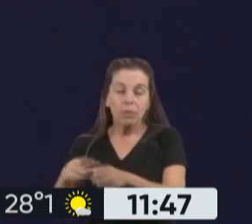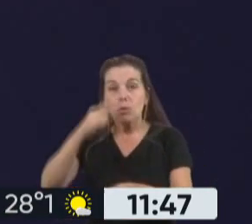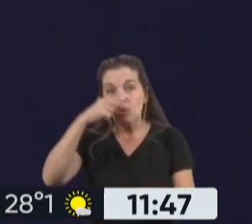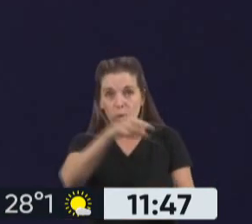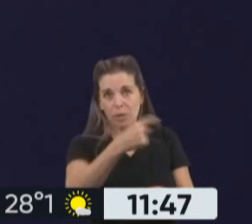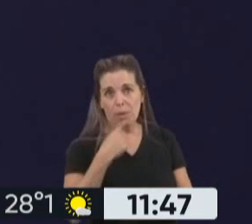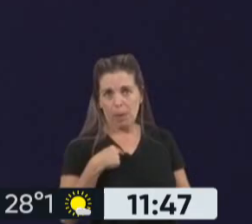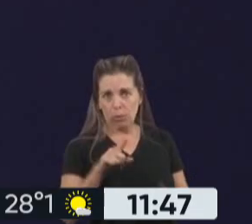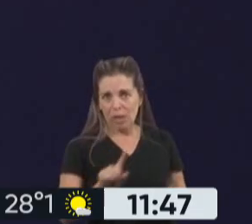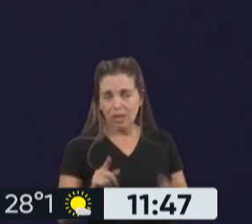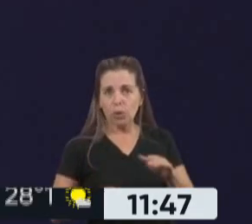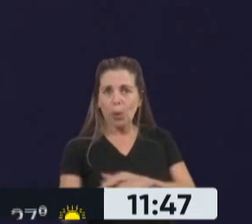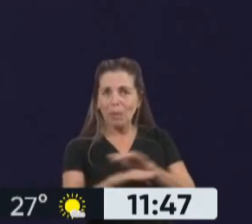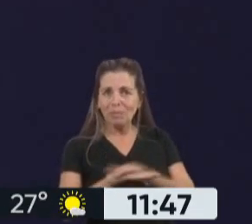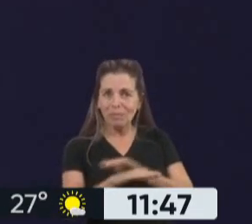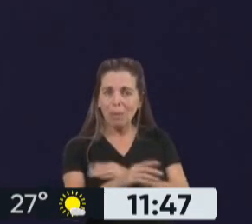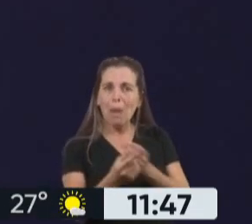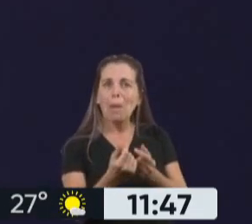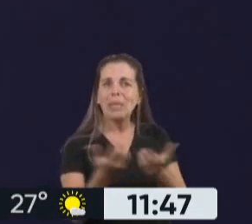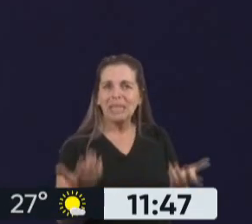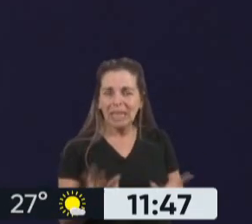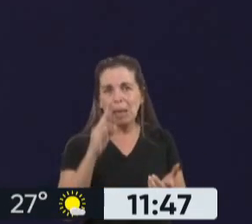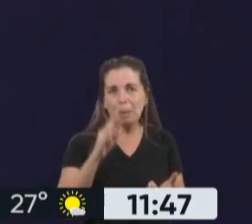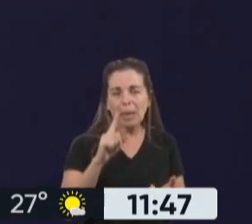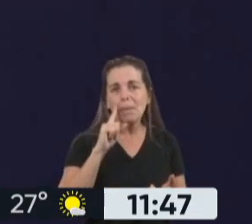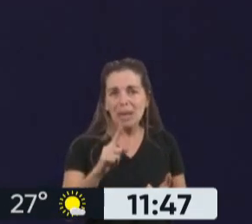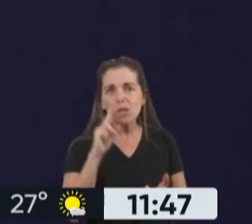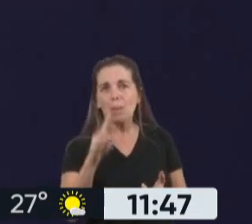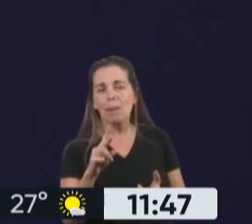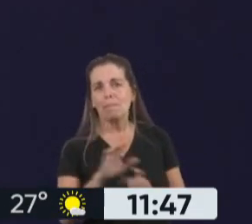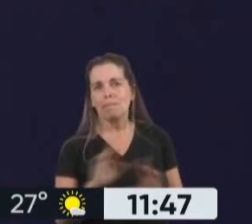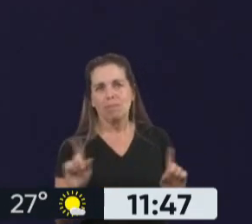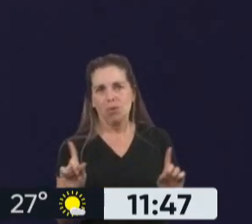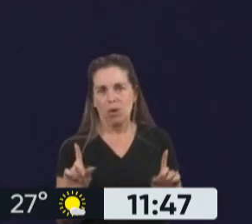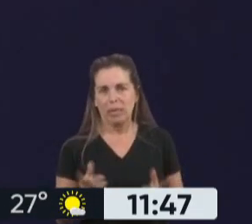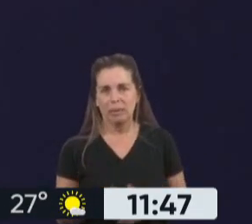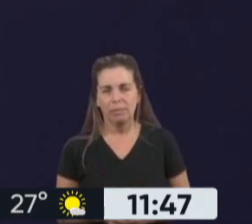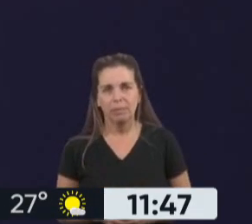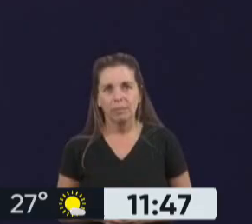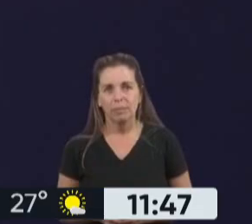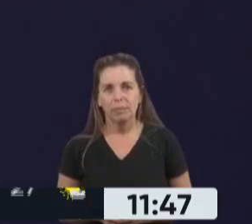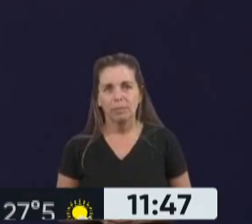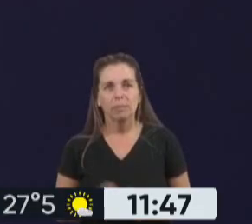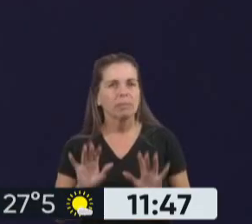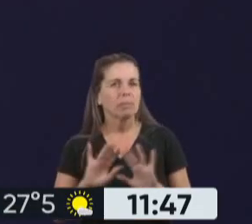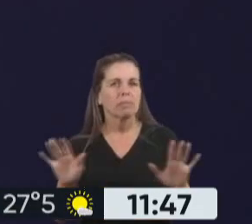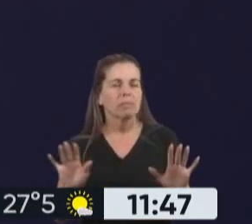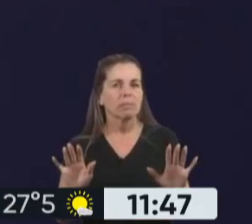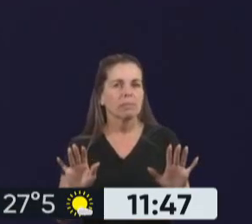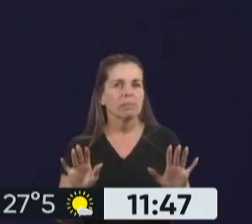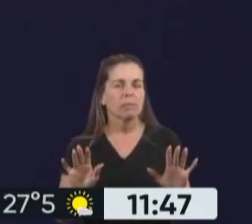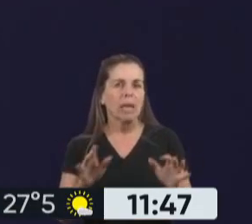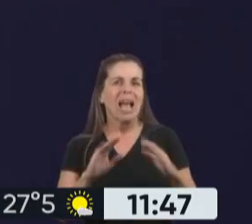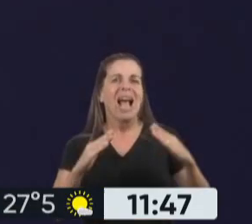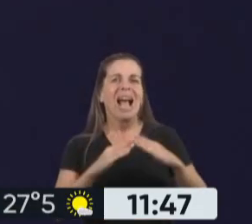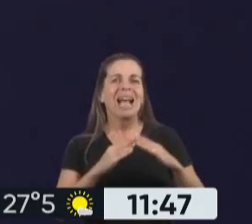último, no. O sea, es un sinsentido que más allá del costo de la